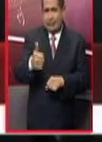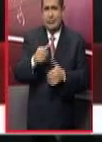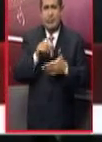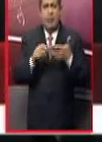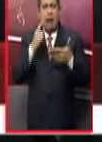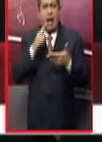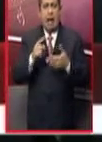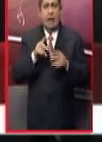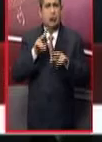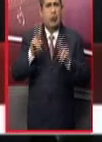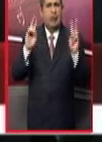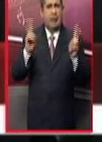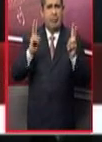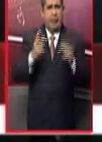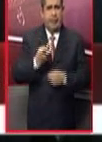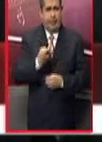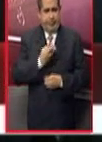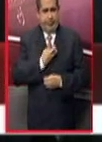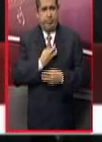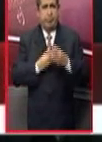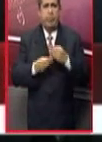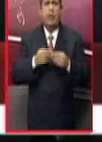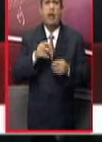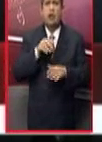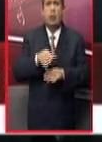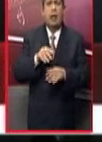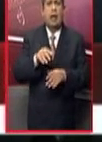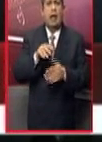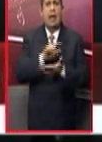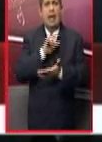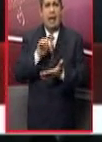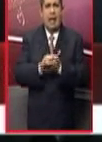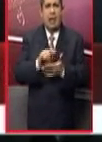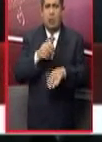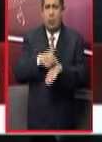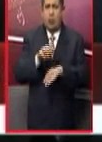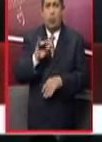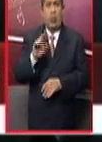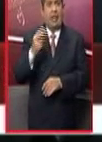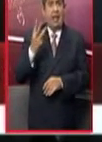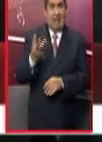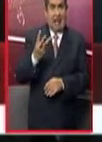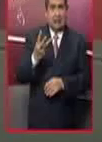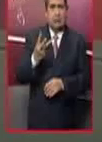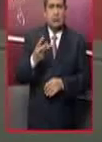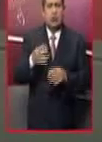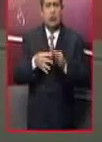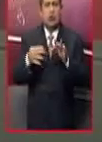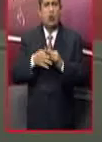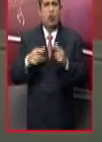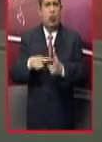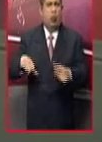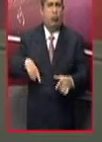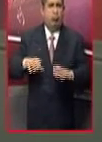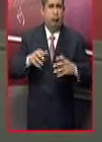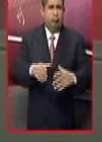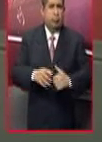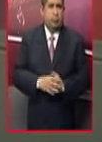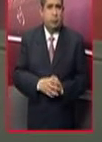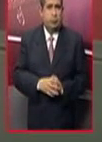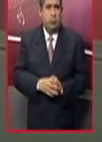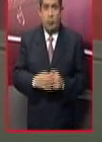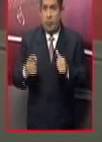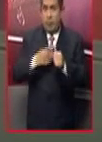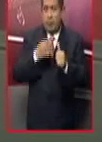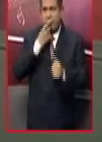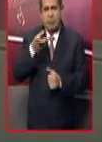6º y que reforma y adiciona el artículo 53 de la Ley Orgánica del Poder Judicial de la Federación. El primero en fijar su posición en contra